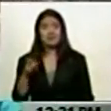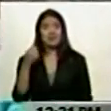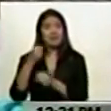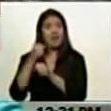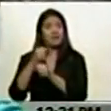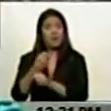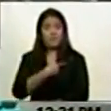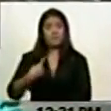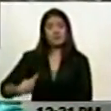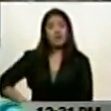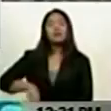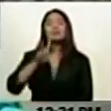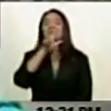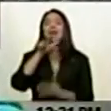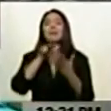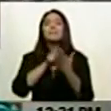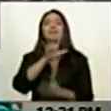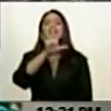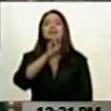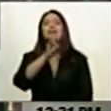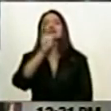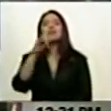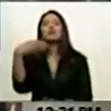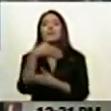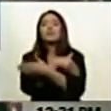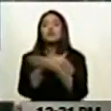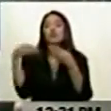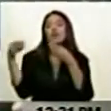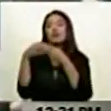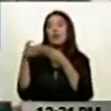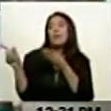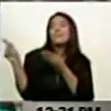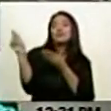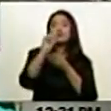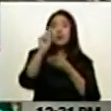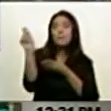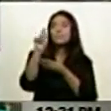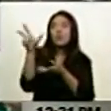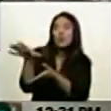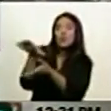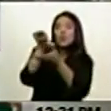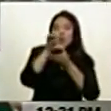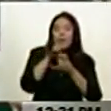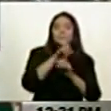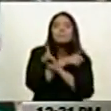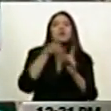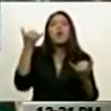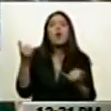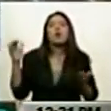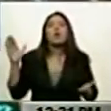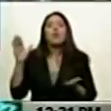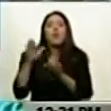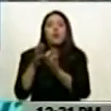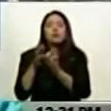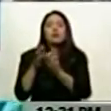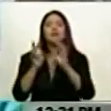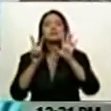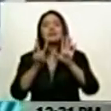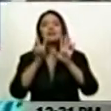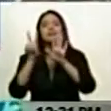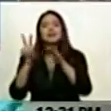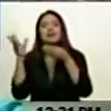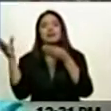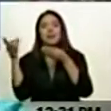3.500 millones de dólares mensuales entraban al país. Ahora solamente entran 77 millones. Es como si cualquiera de